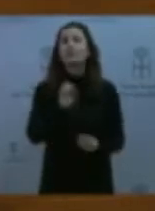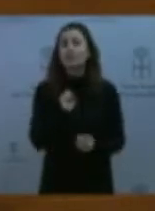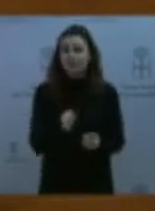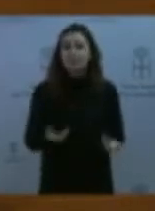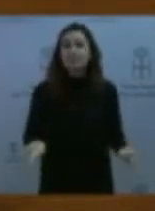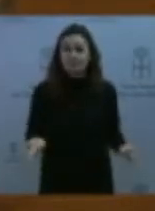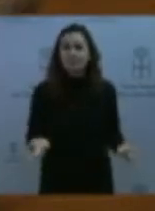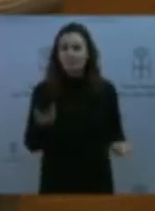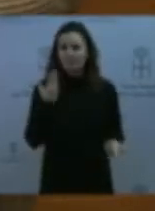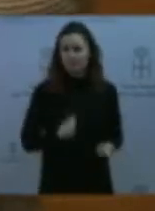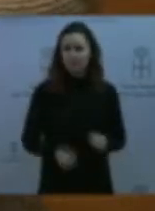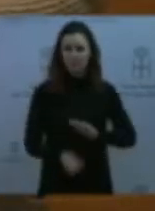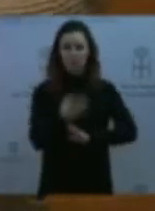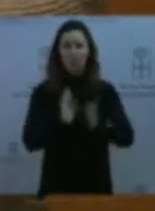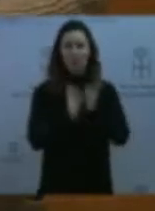forestales? Bueno,